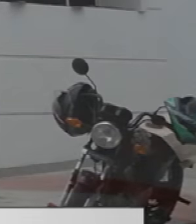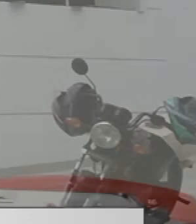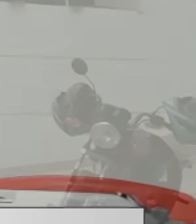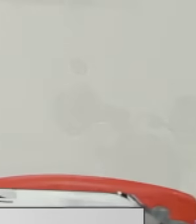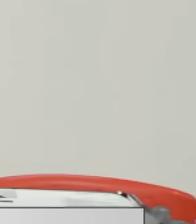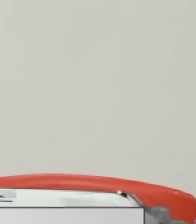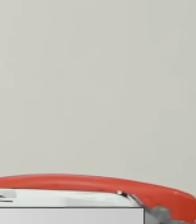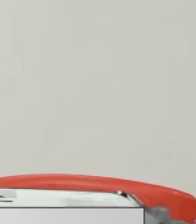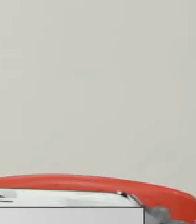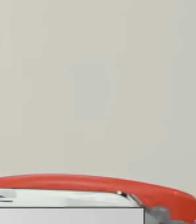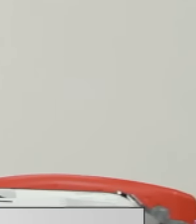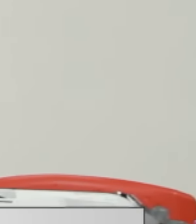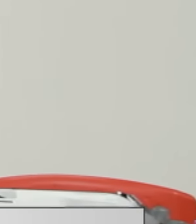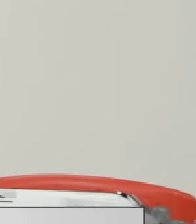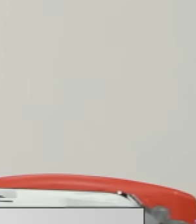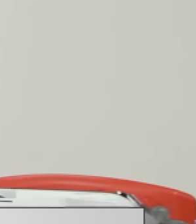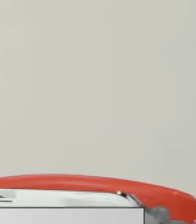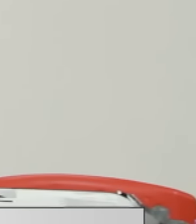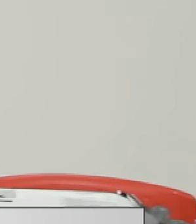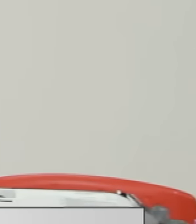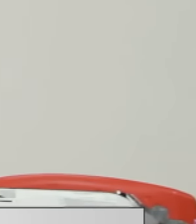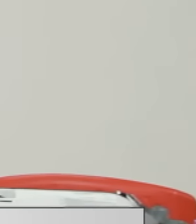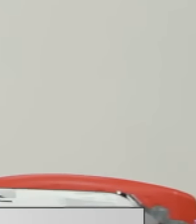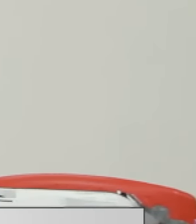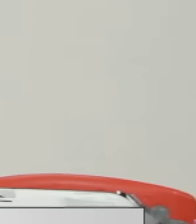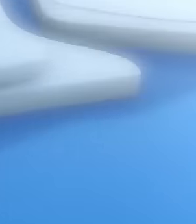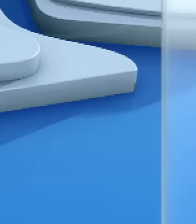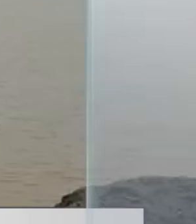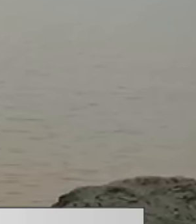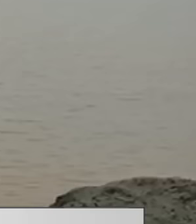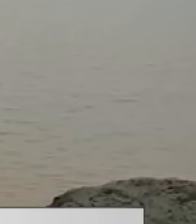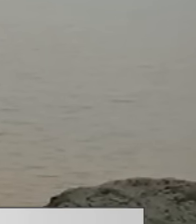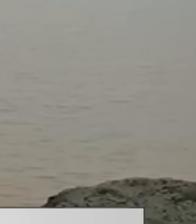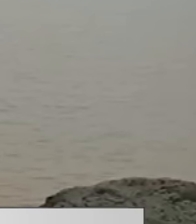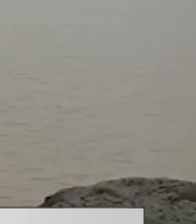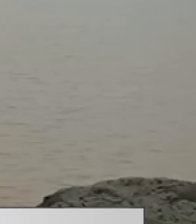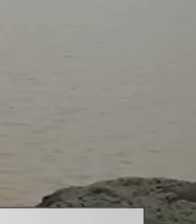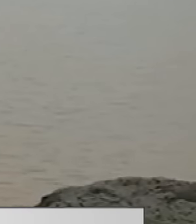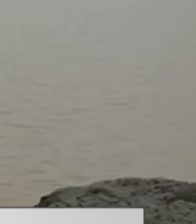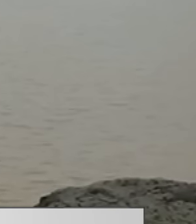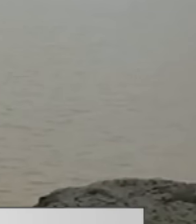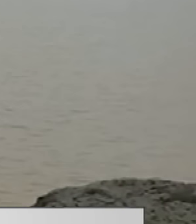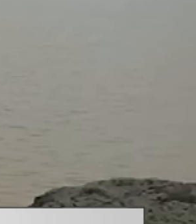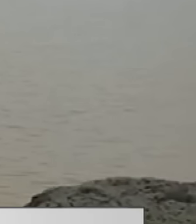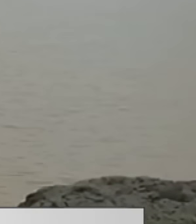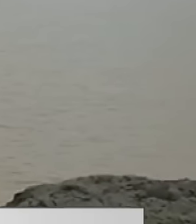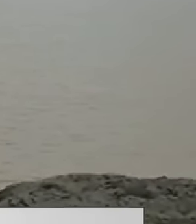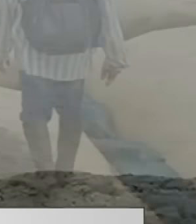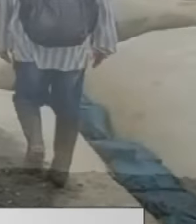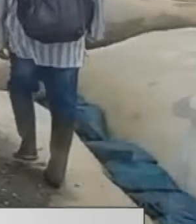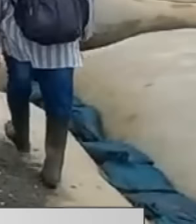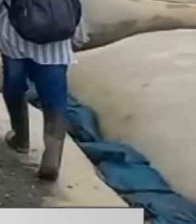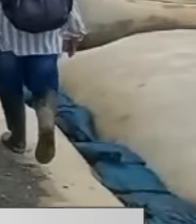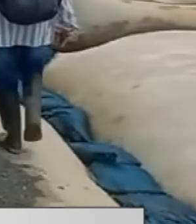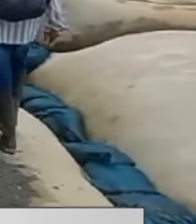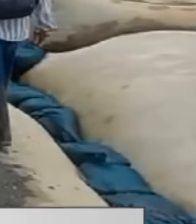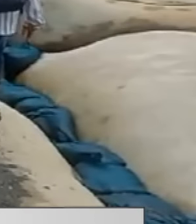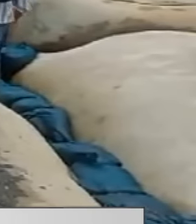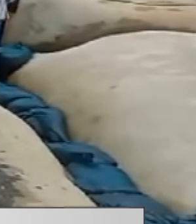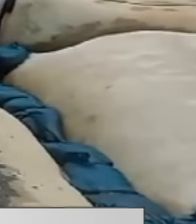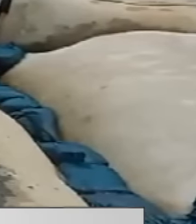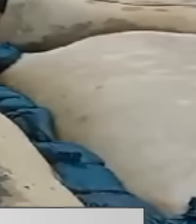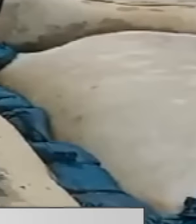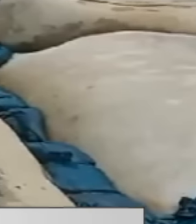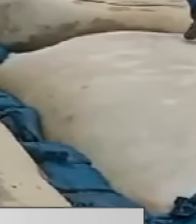fueron cerradas en Soledad por funcionar sin licencia. ¿Qué sucede en La Mojana? Noticentro 1 CMI visitó